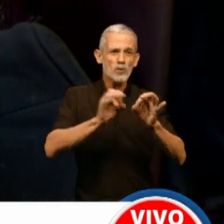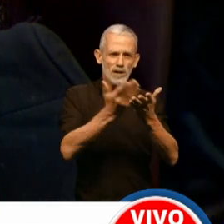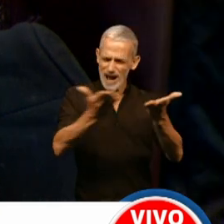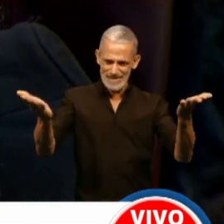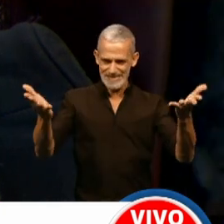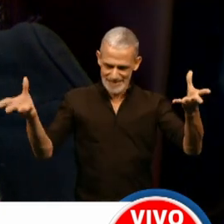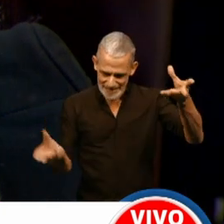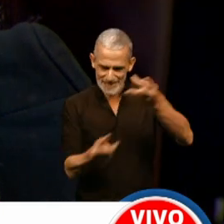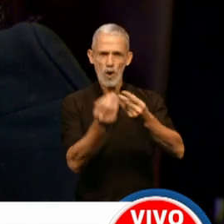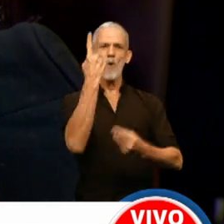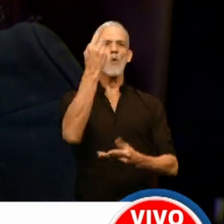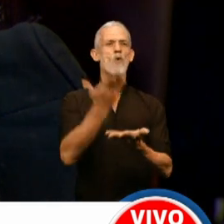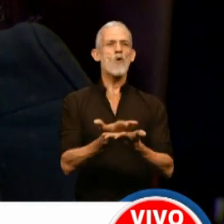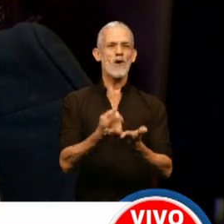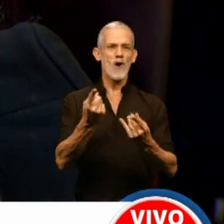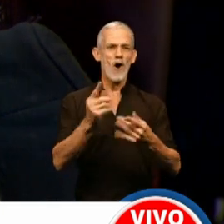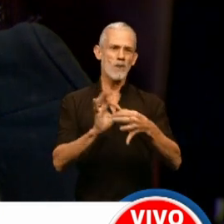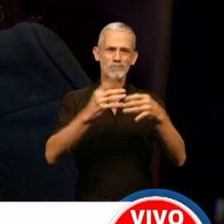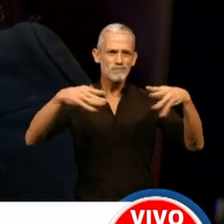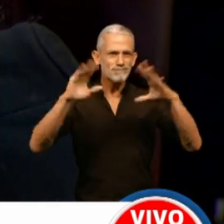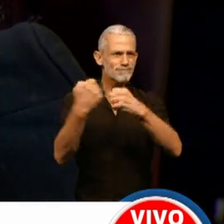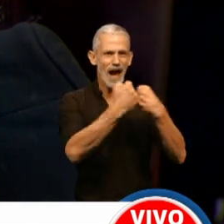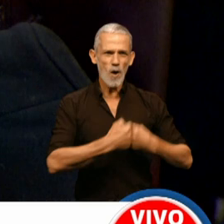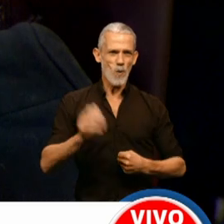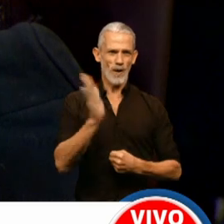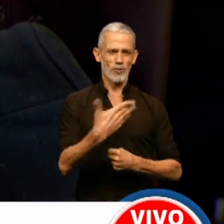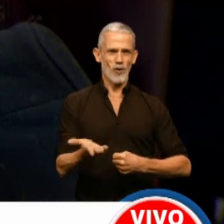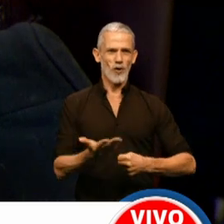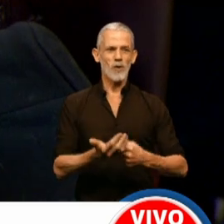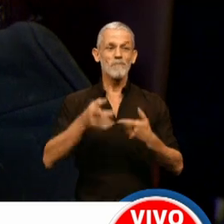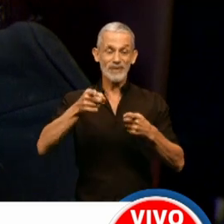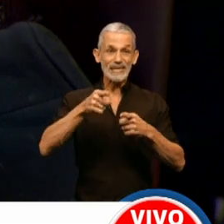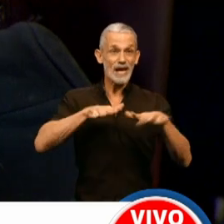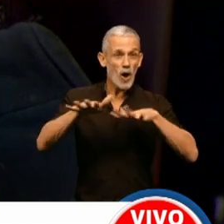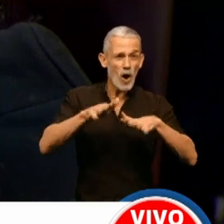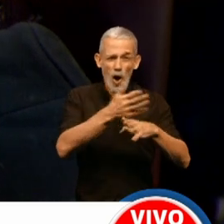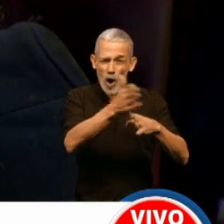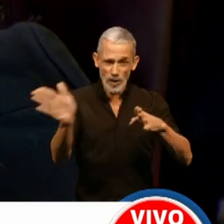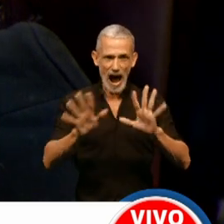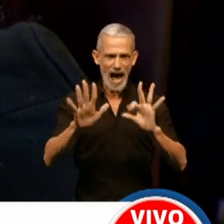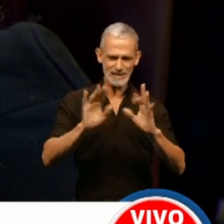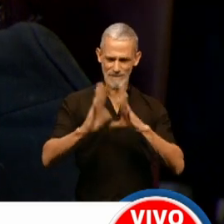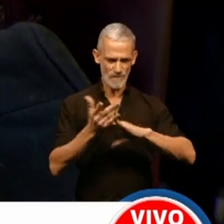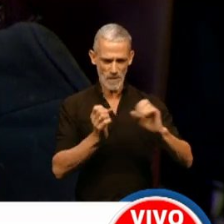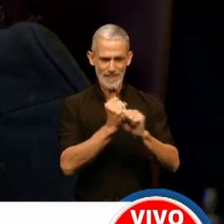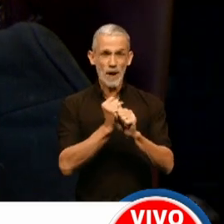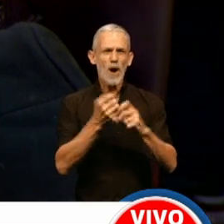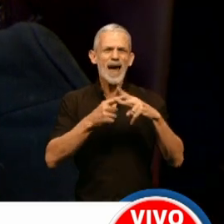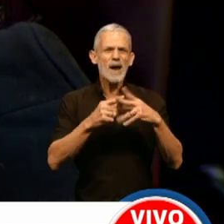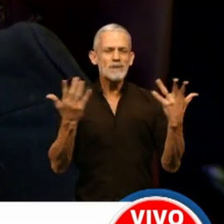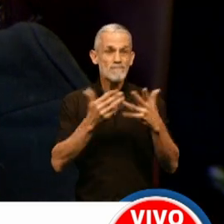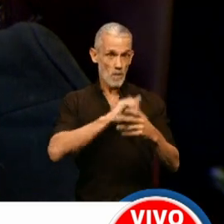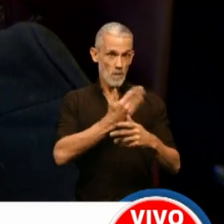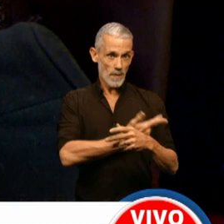para tener un dictamen de unidad y unanimidad en este contexto como una herramienta clave el